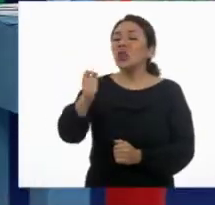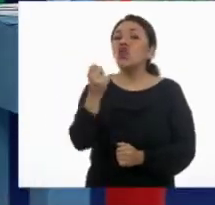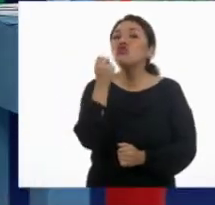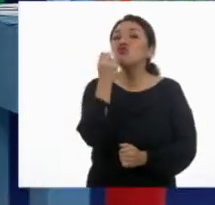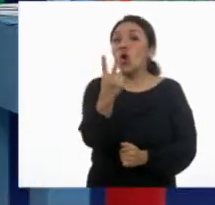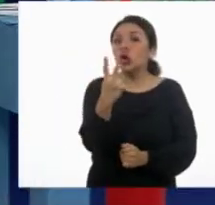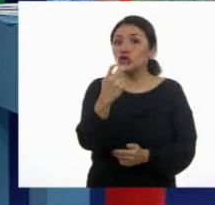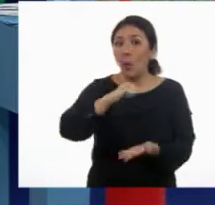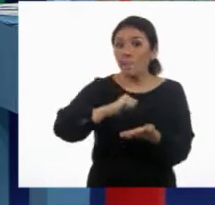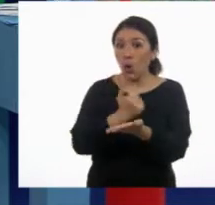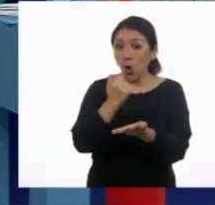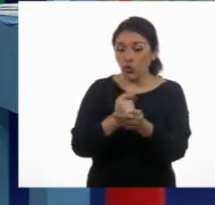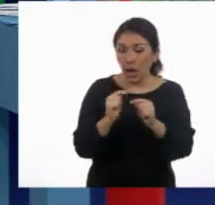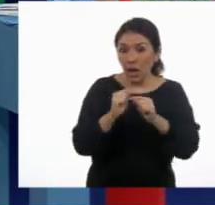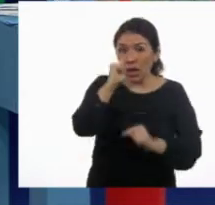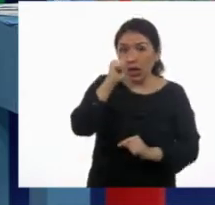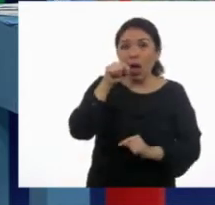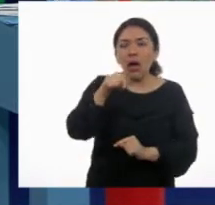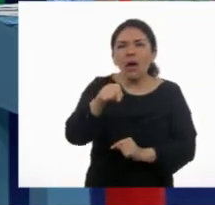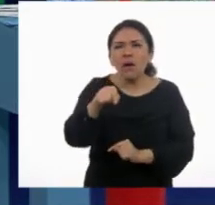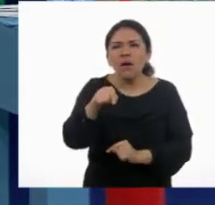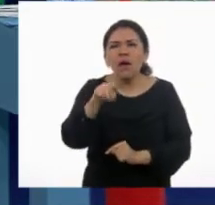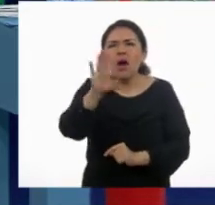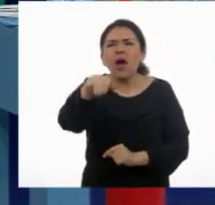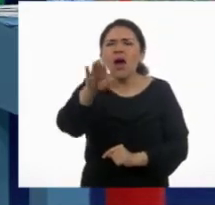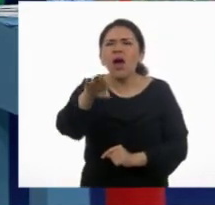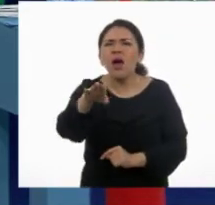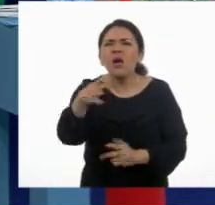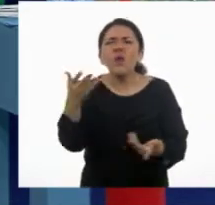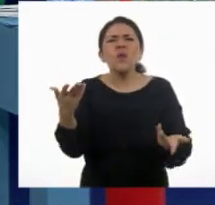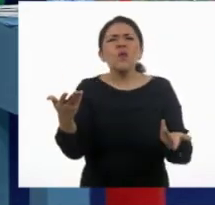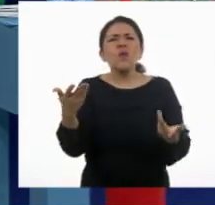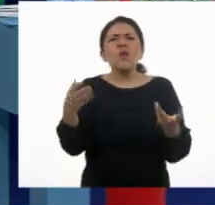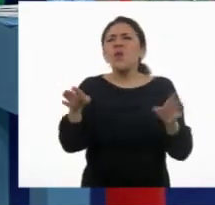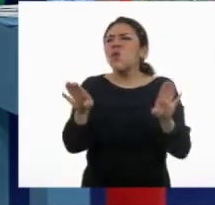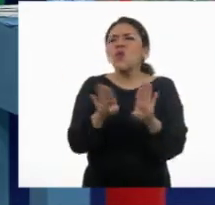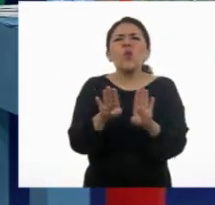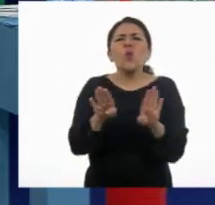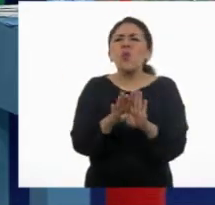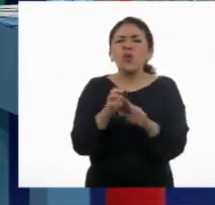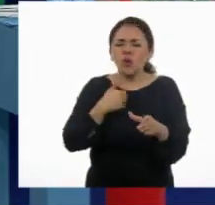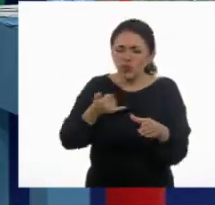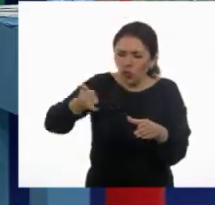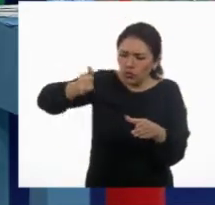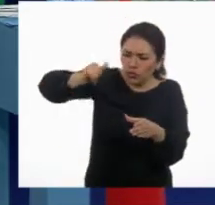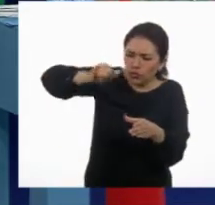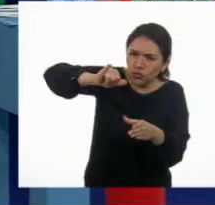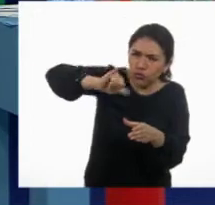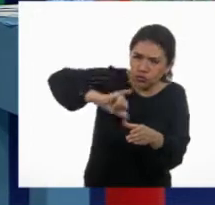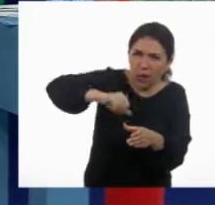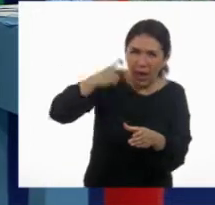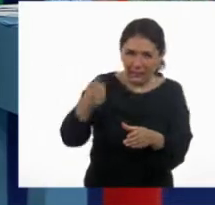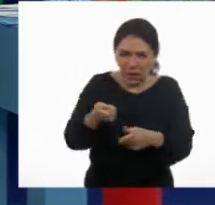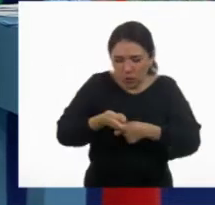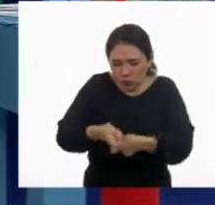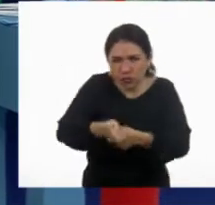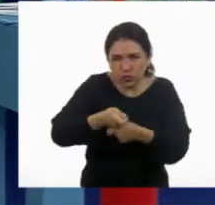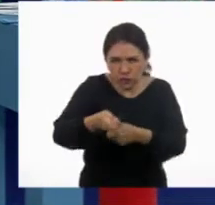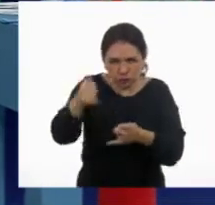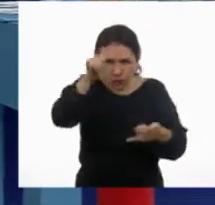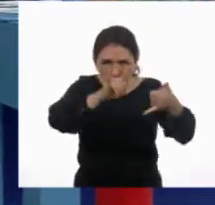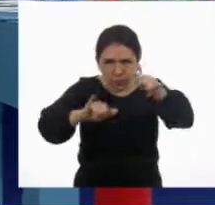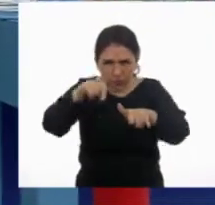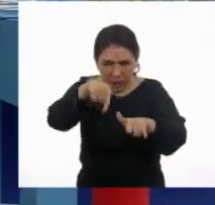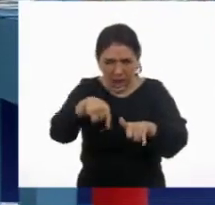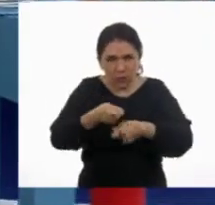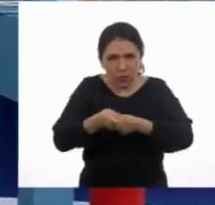envases de... ¿Cómo podrías llenar o vaciar este desinfectante